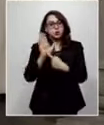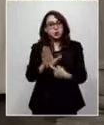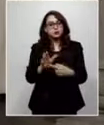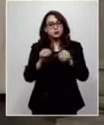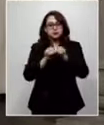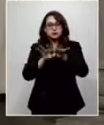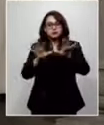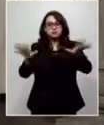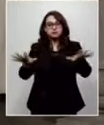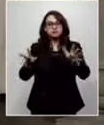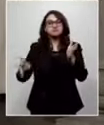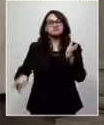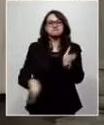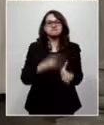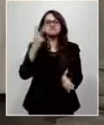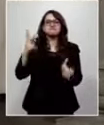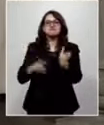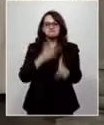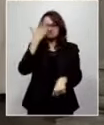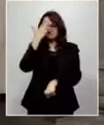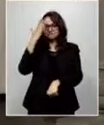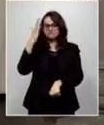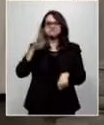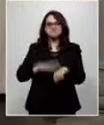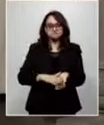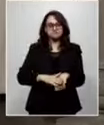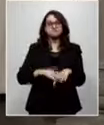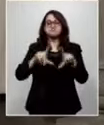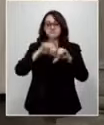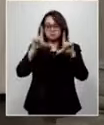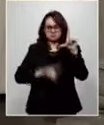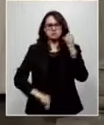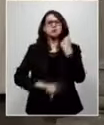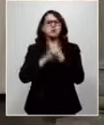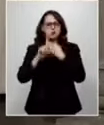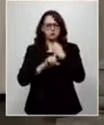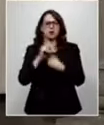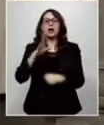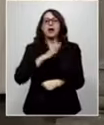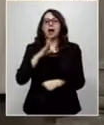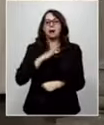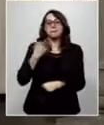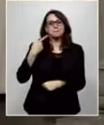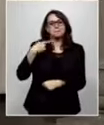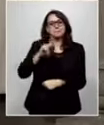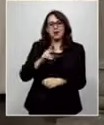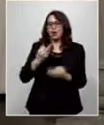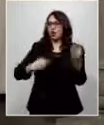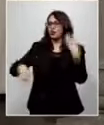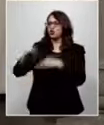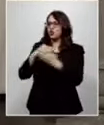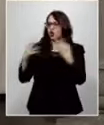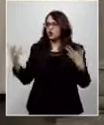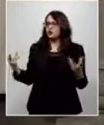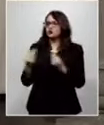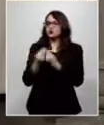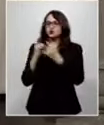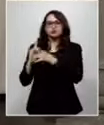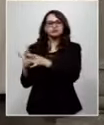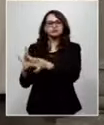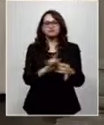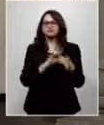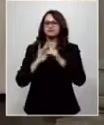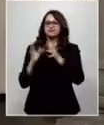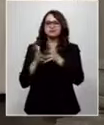vez que México es más grande que sus problemas y que todas y todos unidos saldremos hoy y